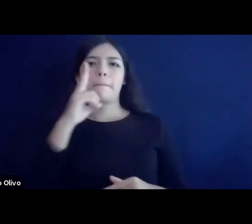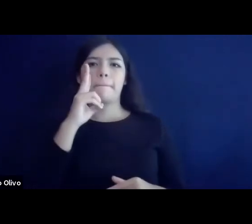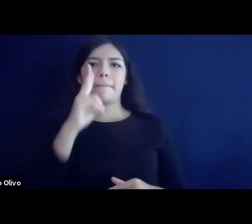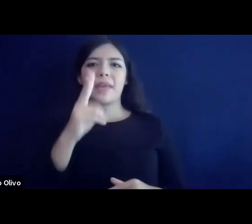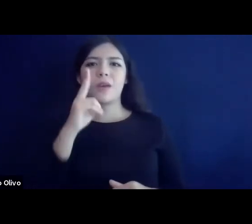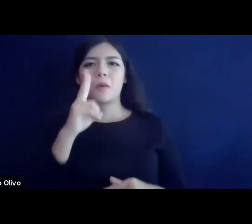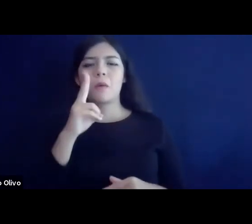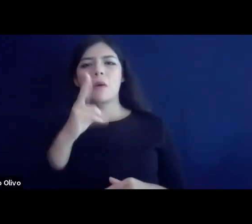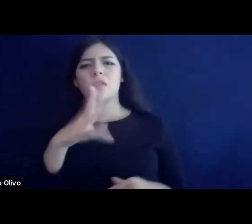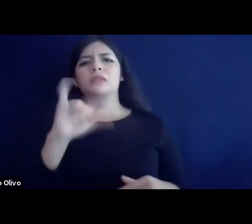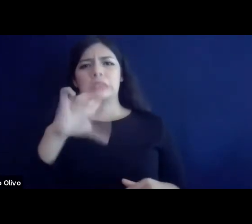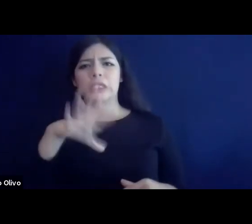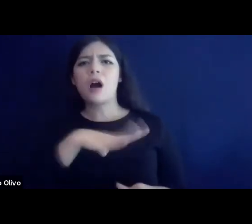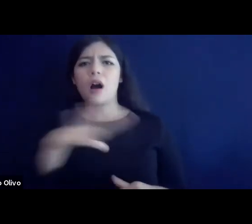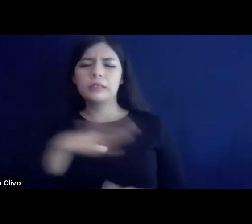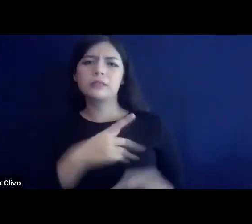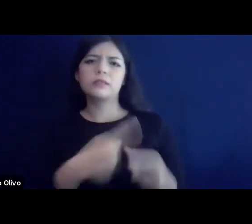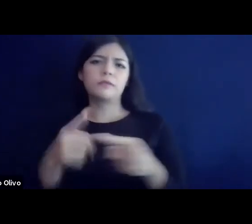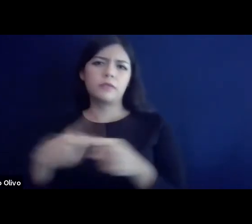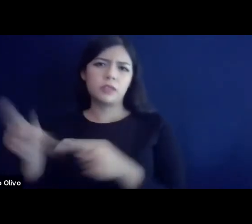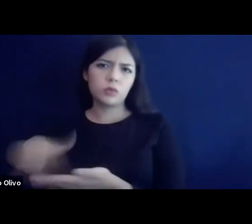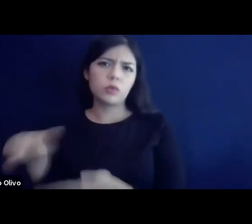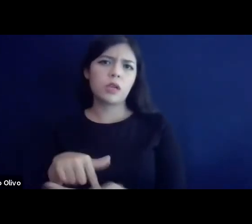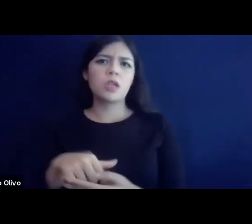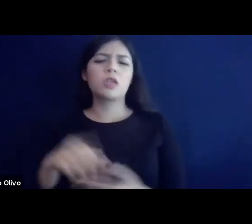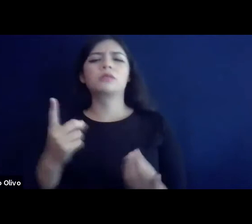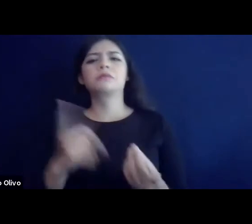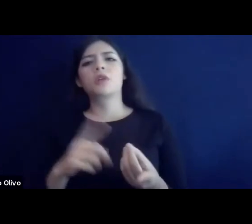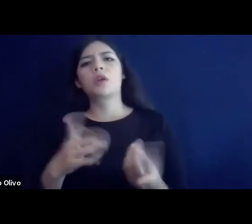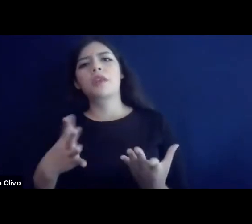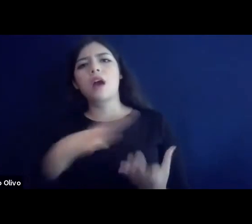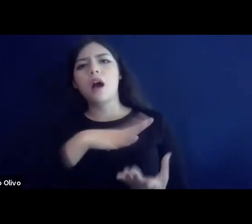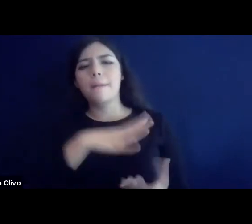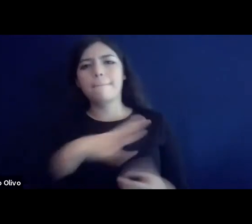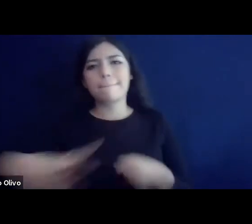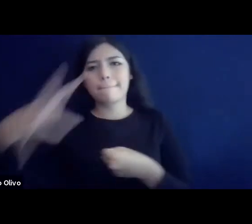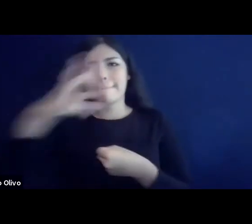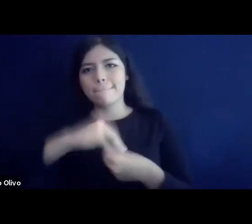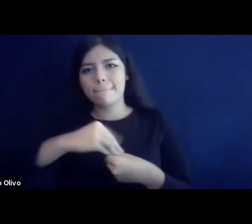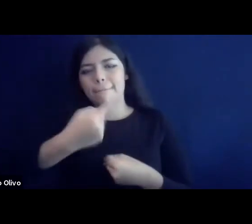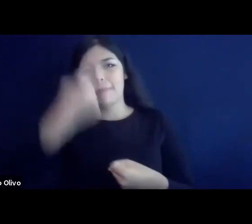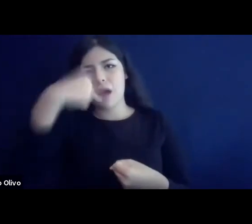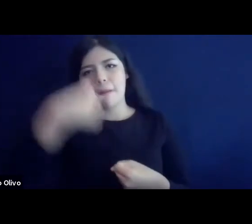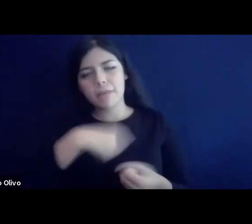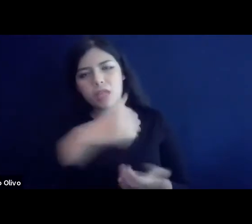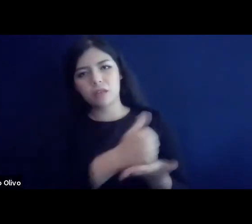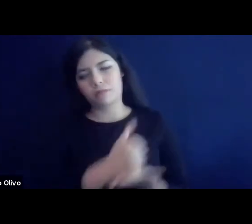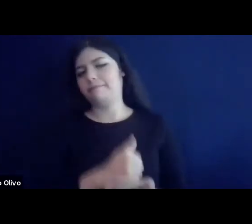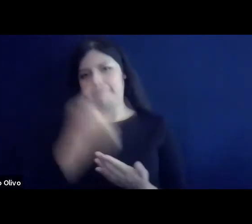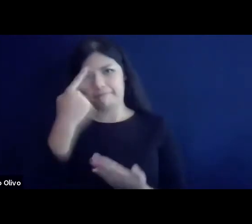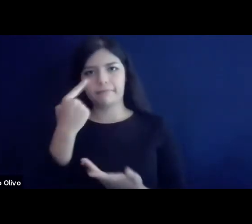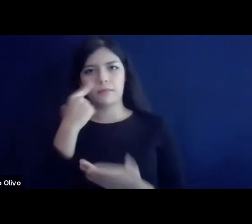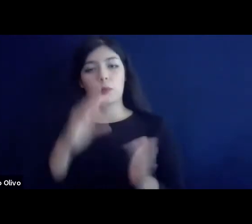discapacidad. Cuando entro a la universidad aquí como docente, fue directamente al